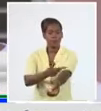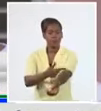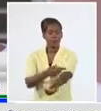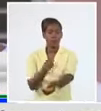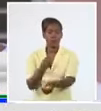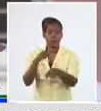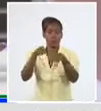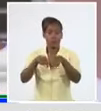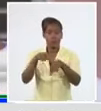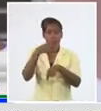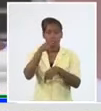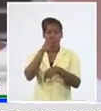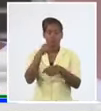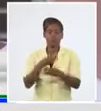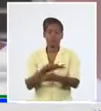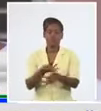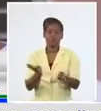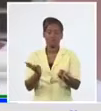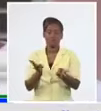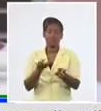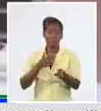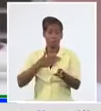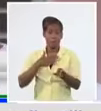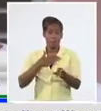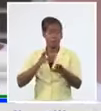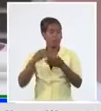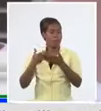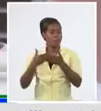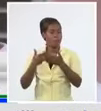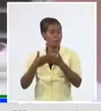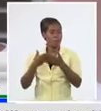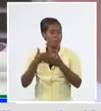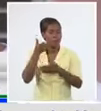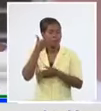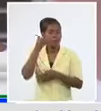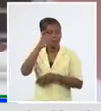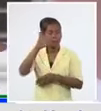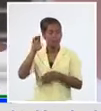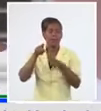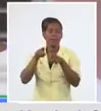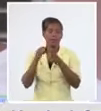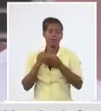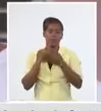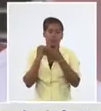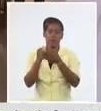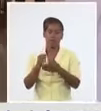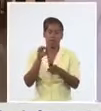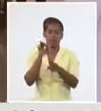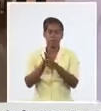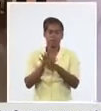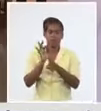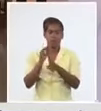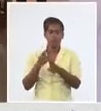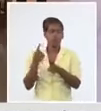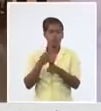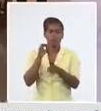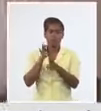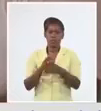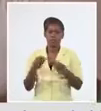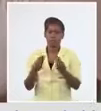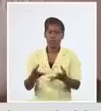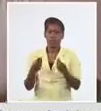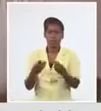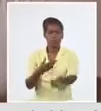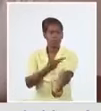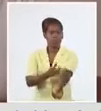círculo infantil que Texas ha tenido la satisfacción que desde un inicio, desde que comenzó, lo estamos apadrinando. Un gesto que se suma a